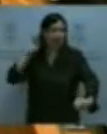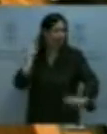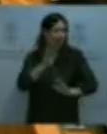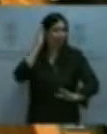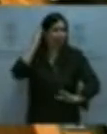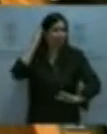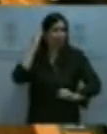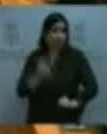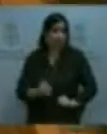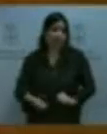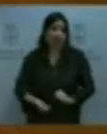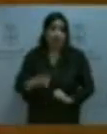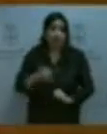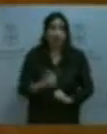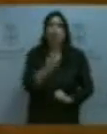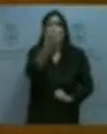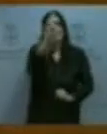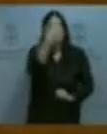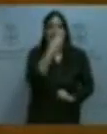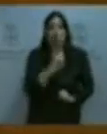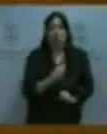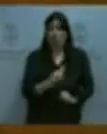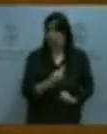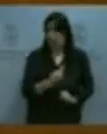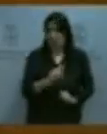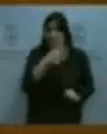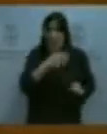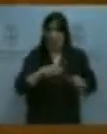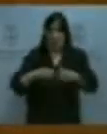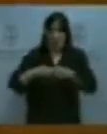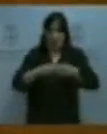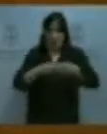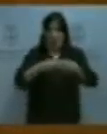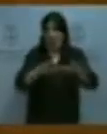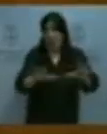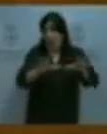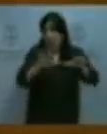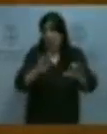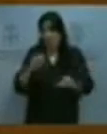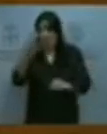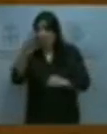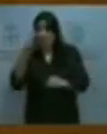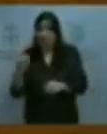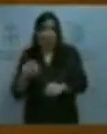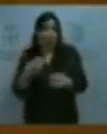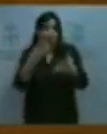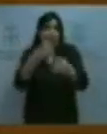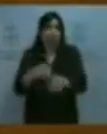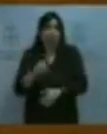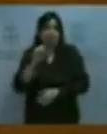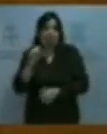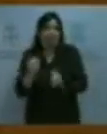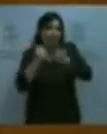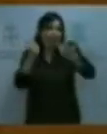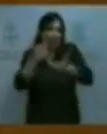son pues 10, de repente 4, 8, 20, 15, no lo sé, pero más intensos.